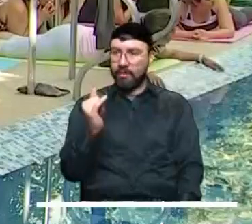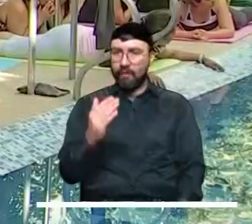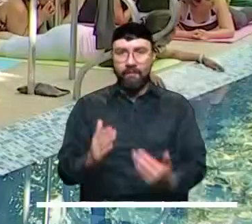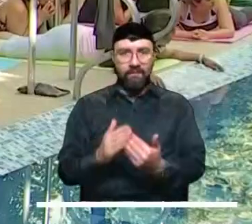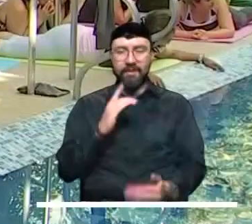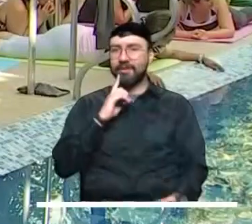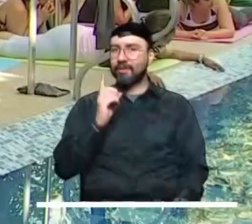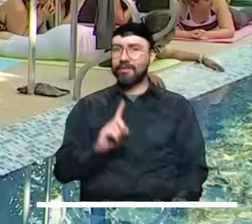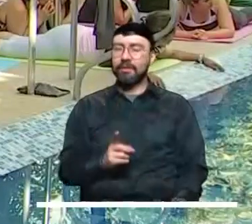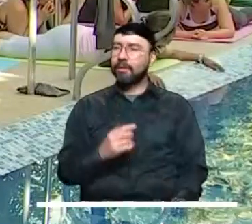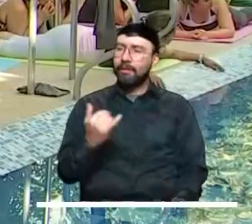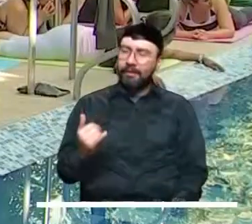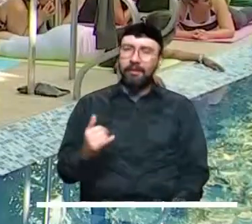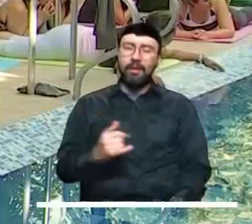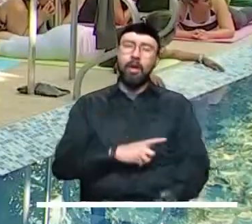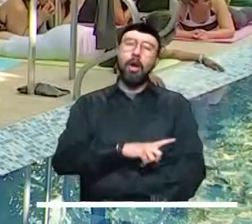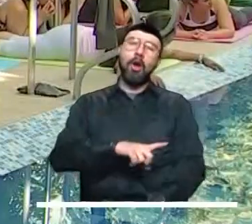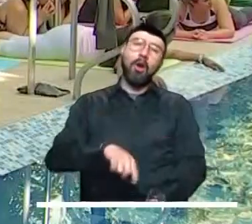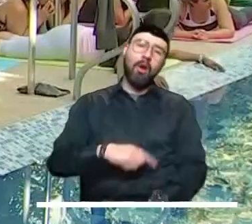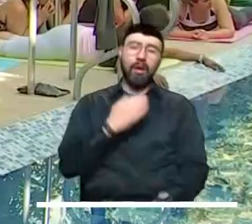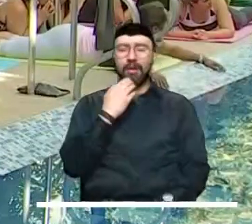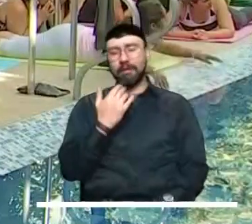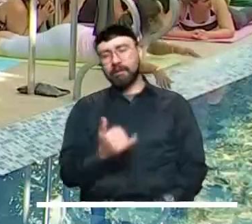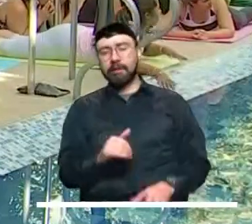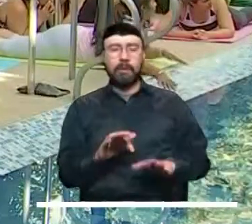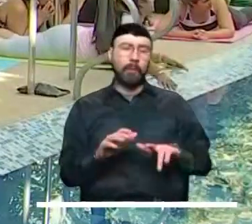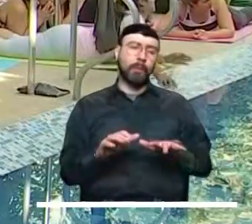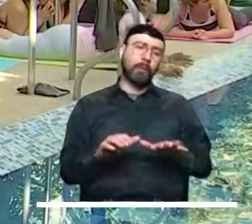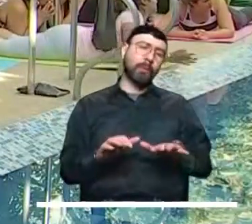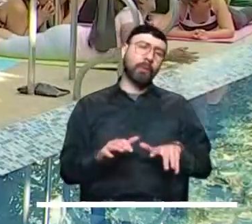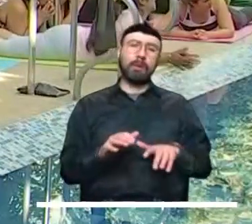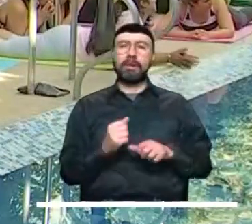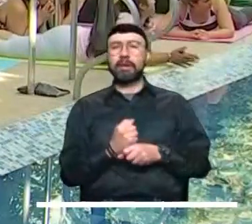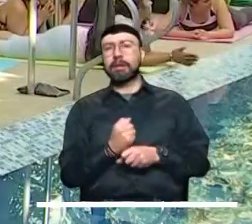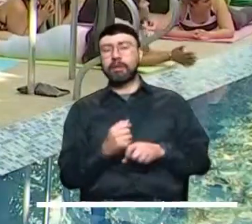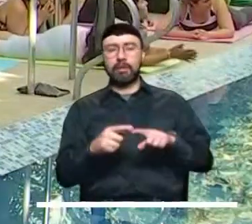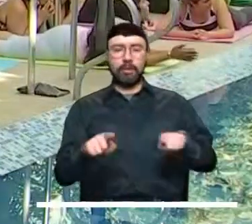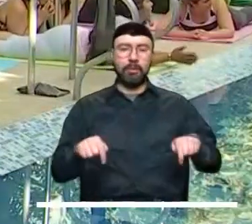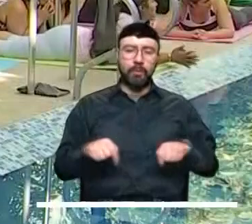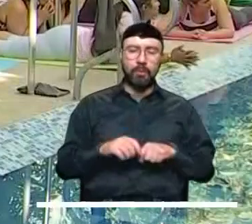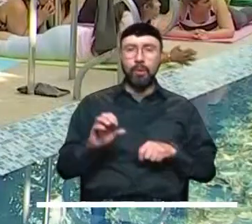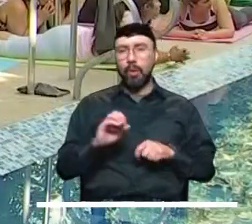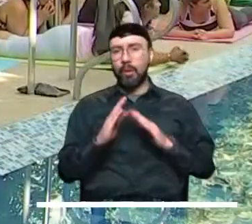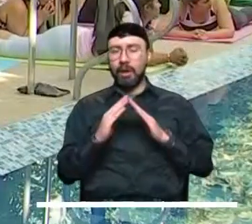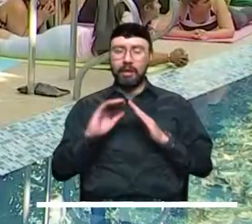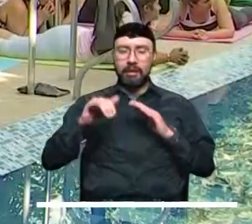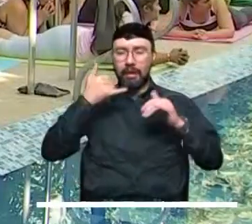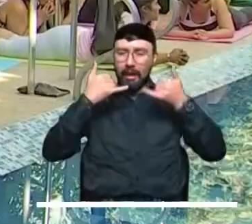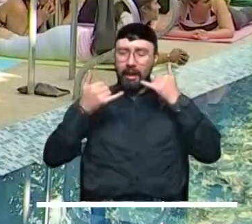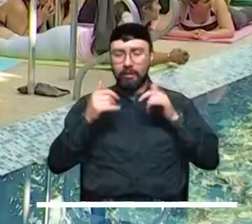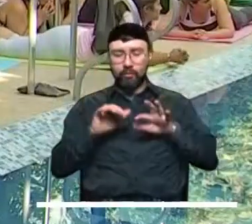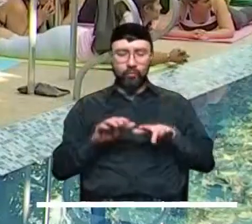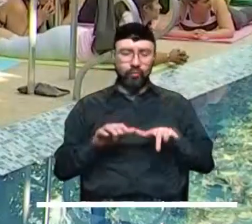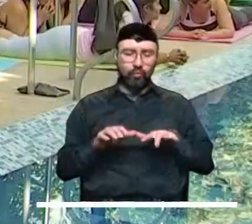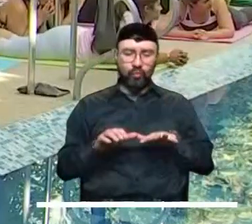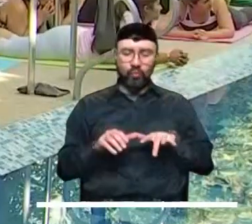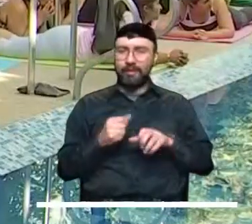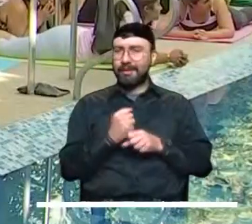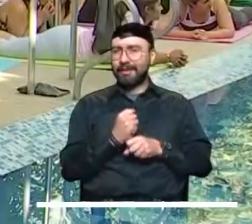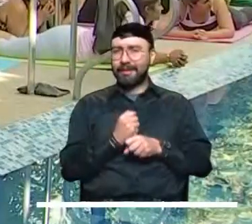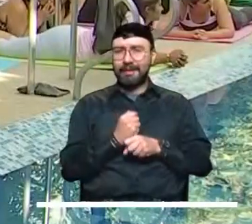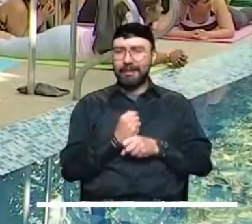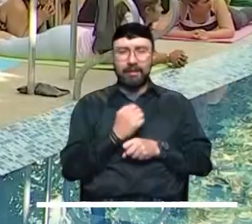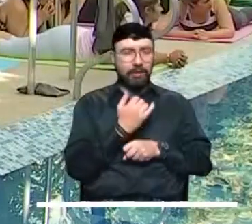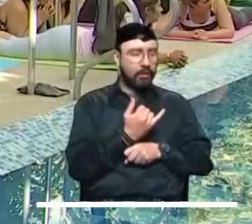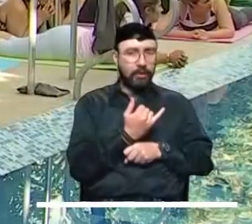personas que están largas horas del día en un computador, que están en teletrabajo, que están sentados, venir a